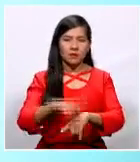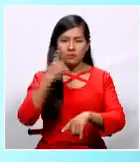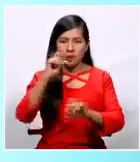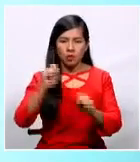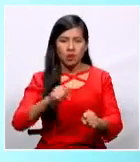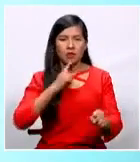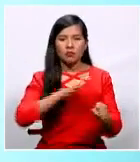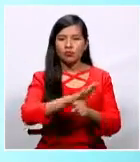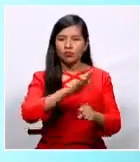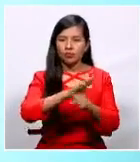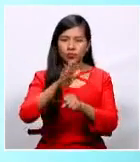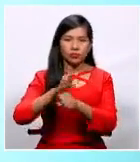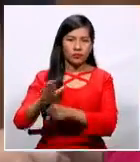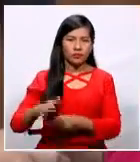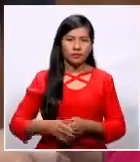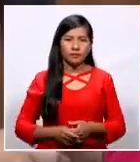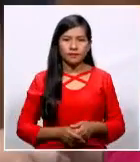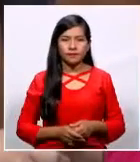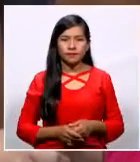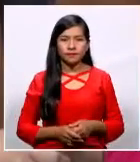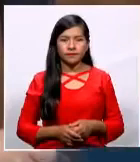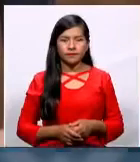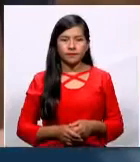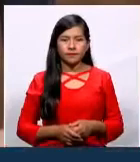su abastecimiento.